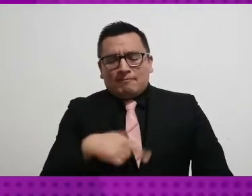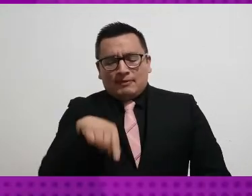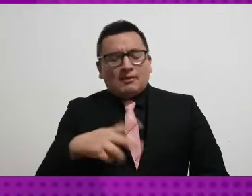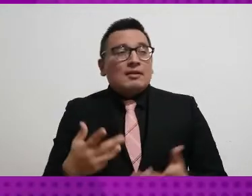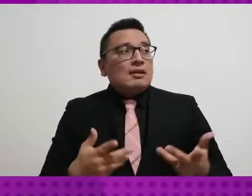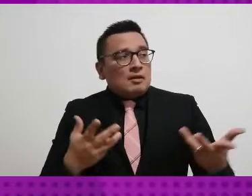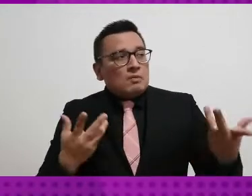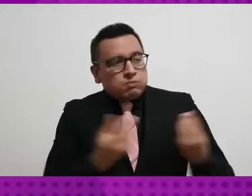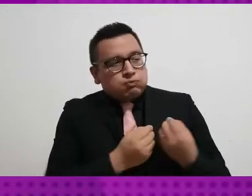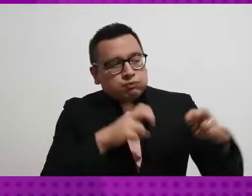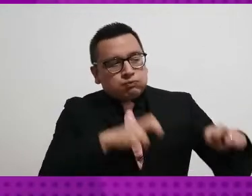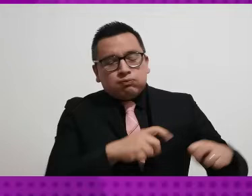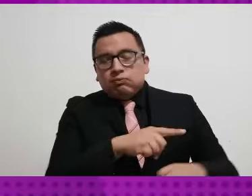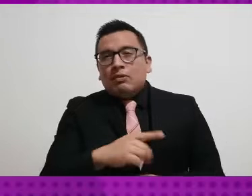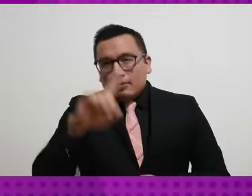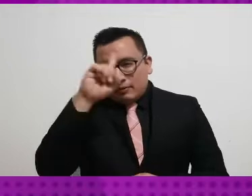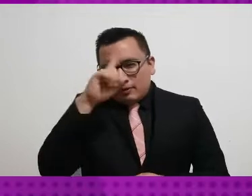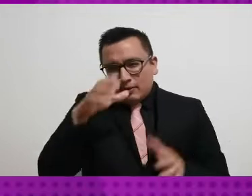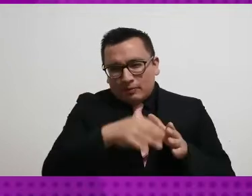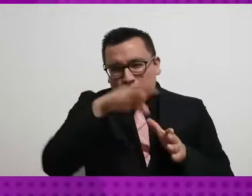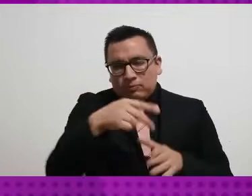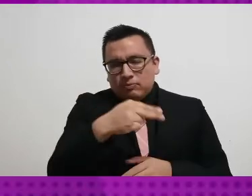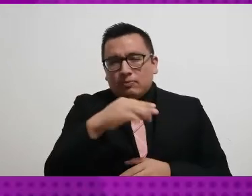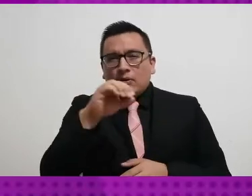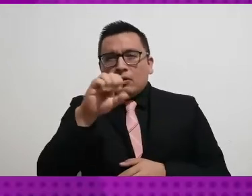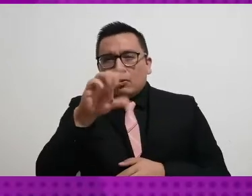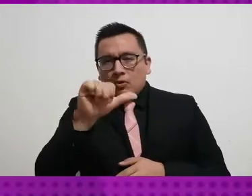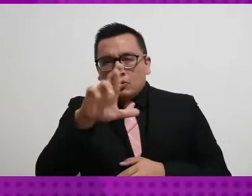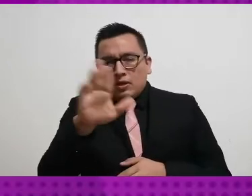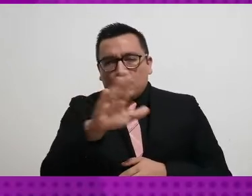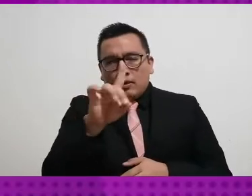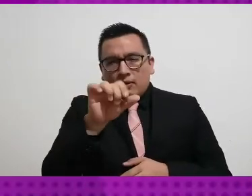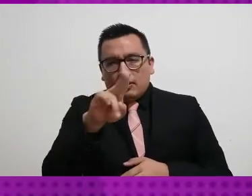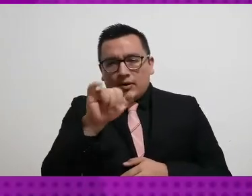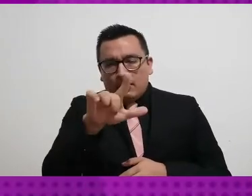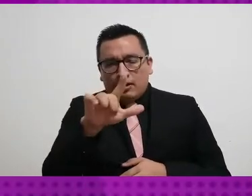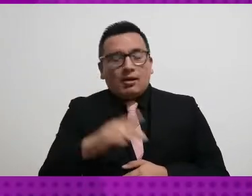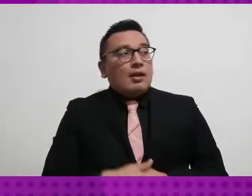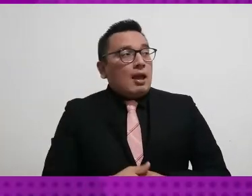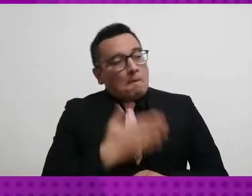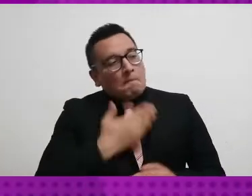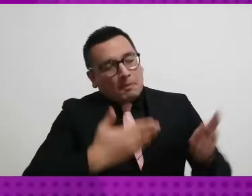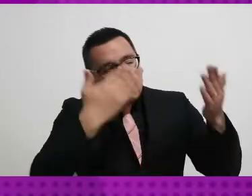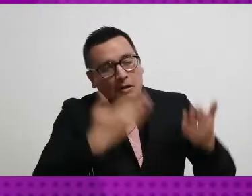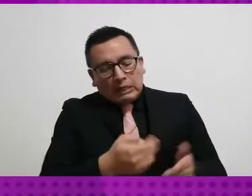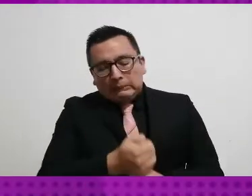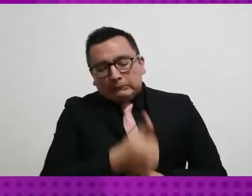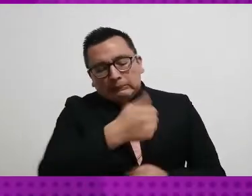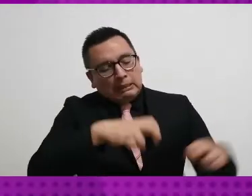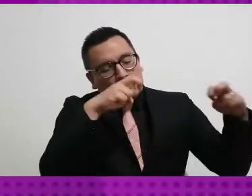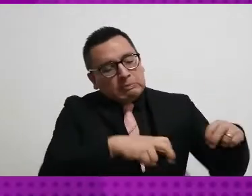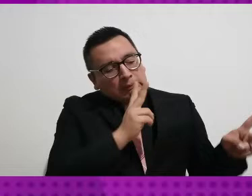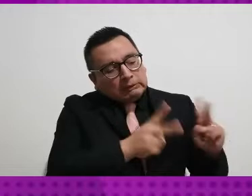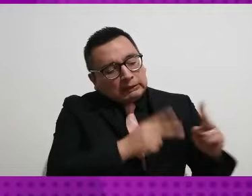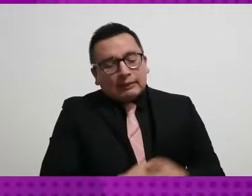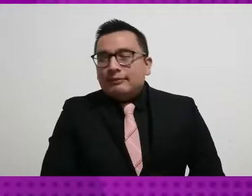con nosotros al consejero electoral Óscar Daniel Rodríguez Fuentes. Consejero, pues bienvenido. Es un placer tenerle por primera ocasión